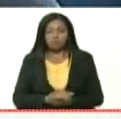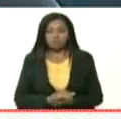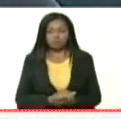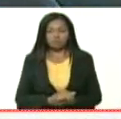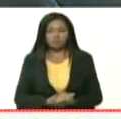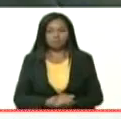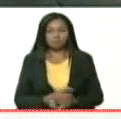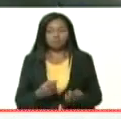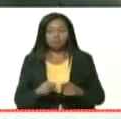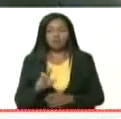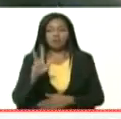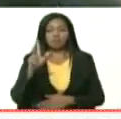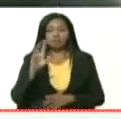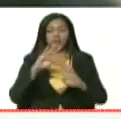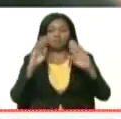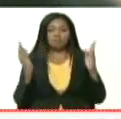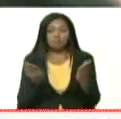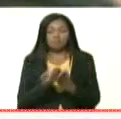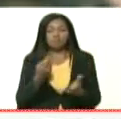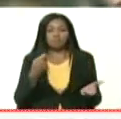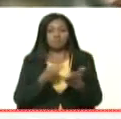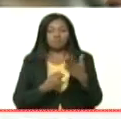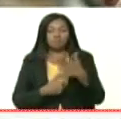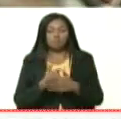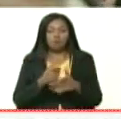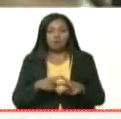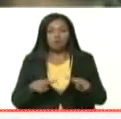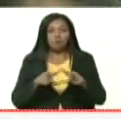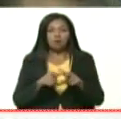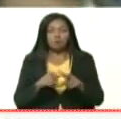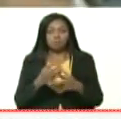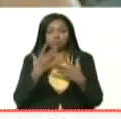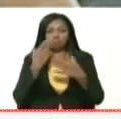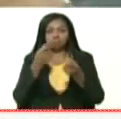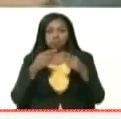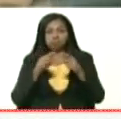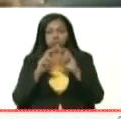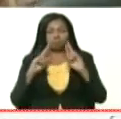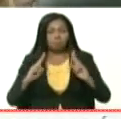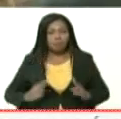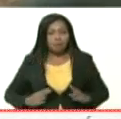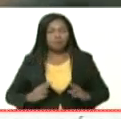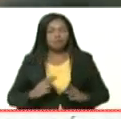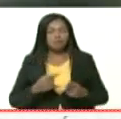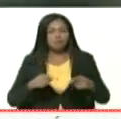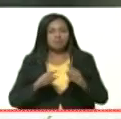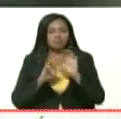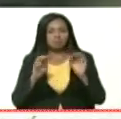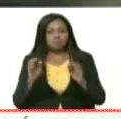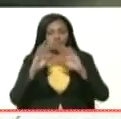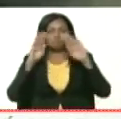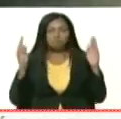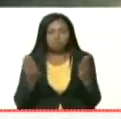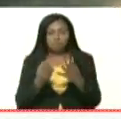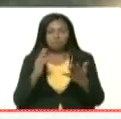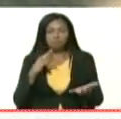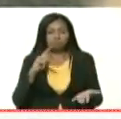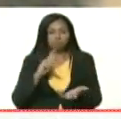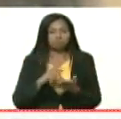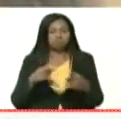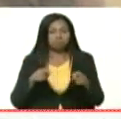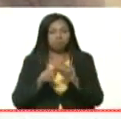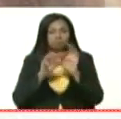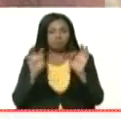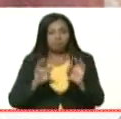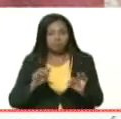de los tres mundos nos aportó luces para entender la humanidad, para entender el mundo en que estábamos.